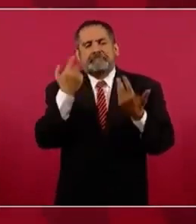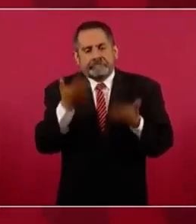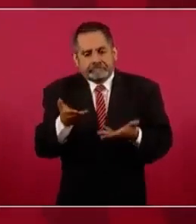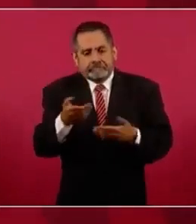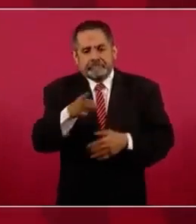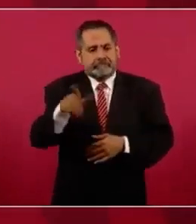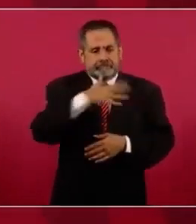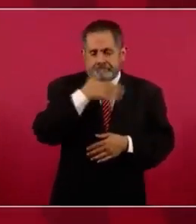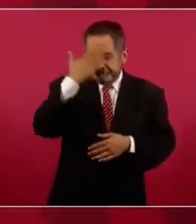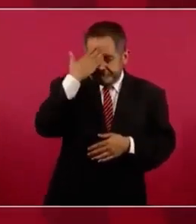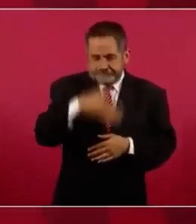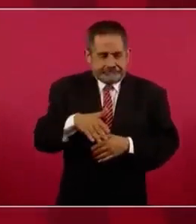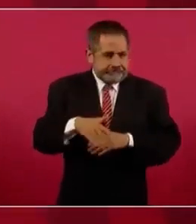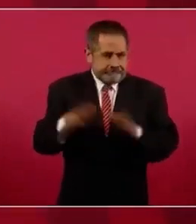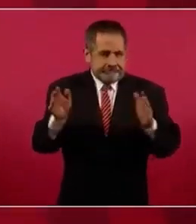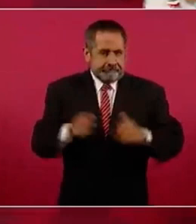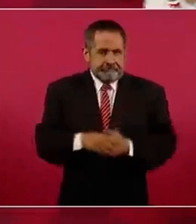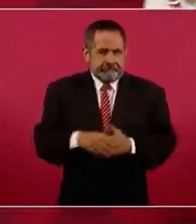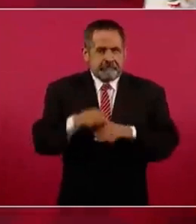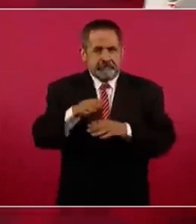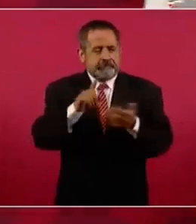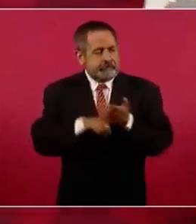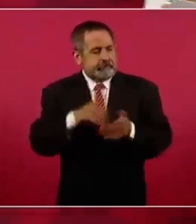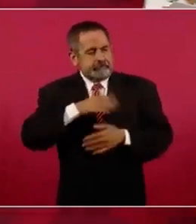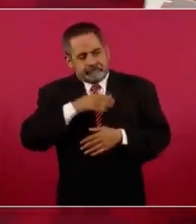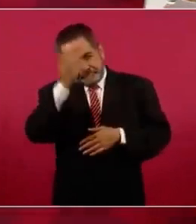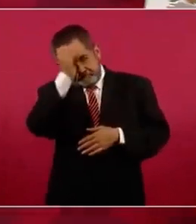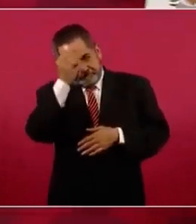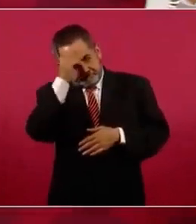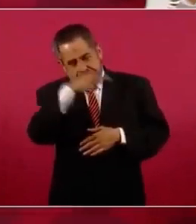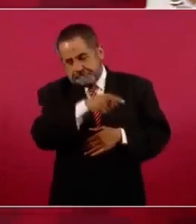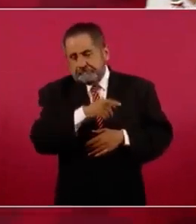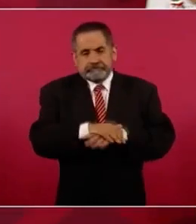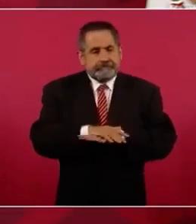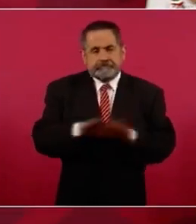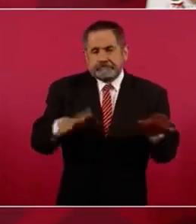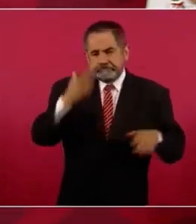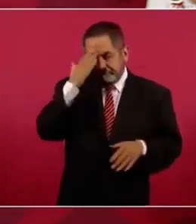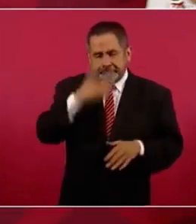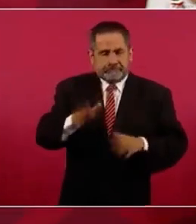que ustedes saben sobre mi opinión.